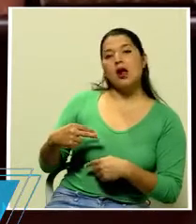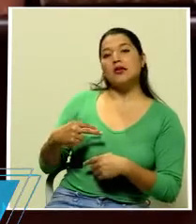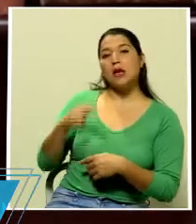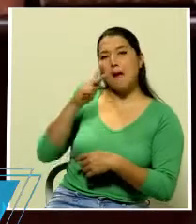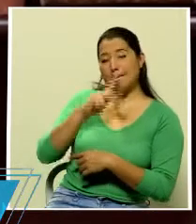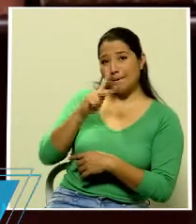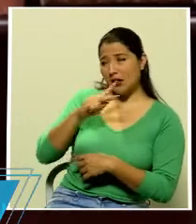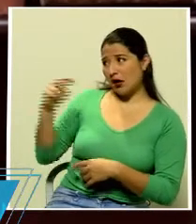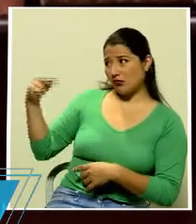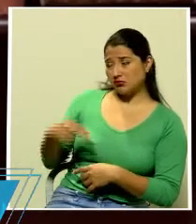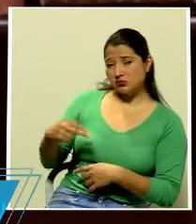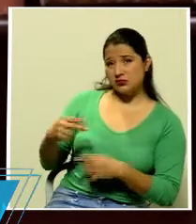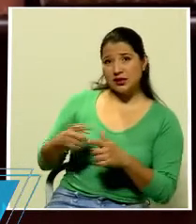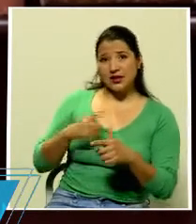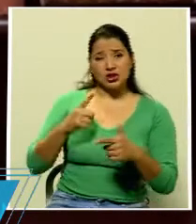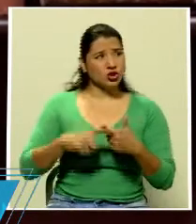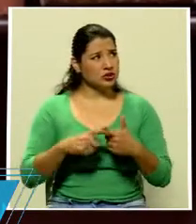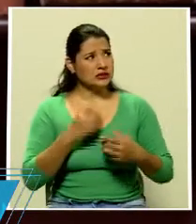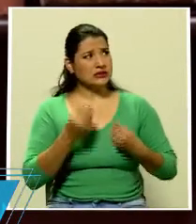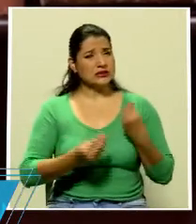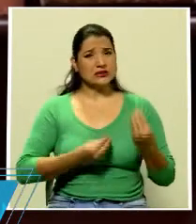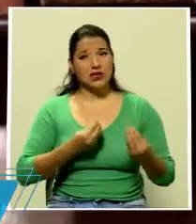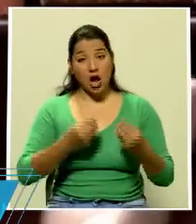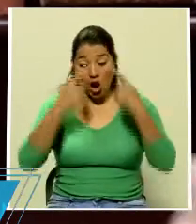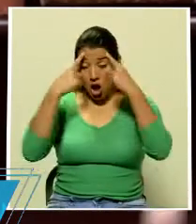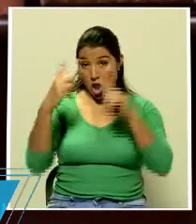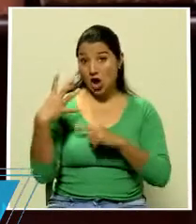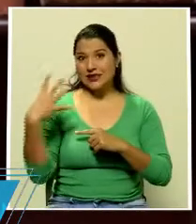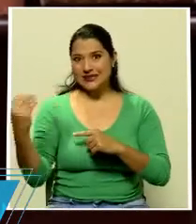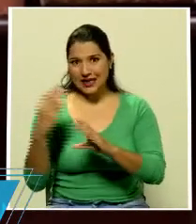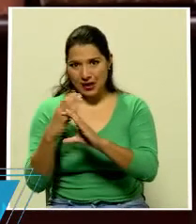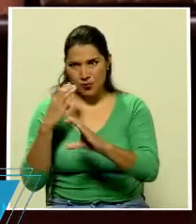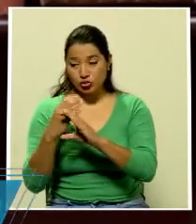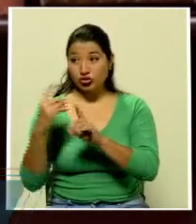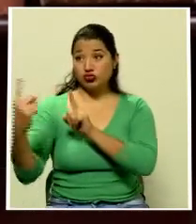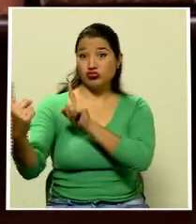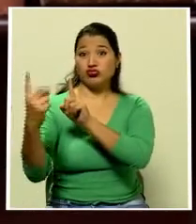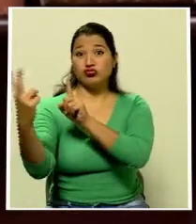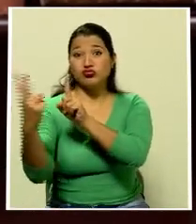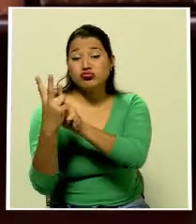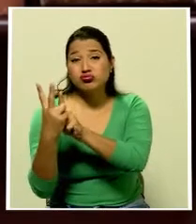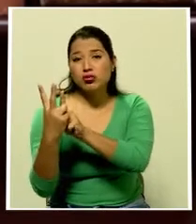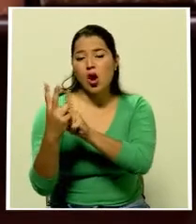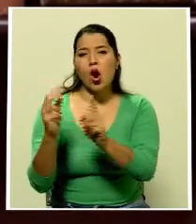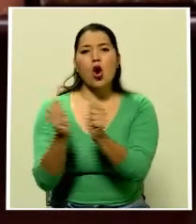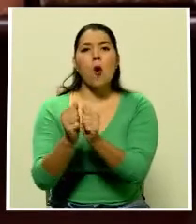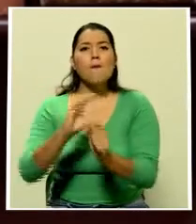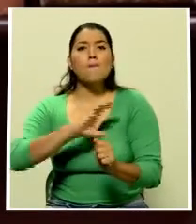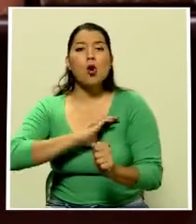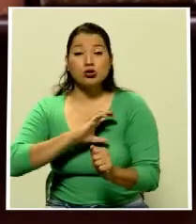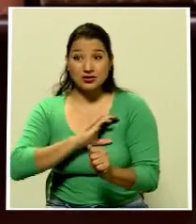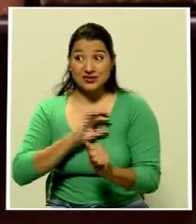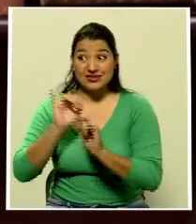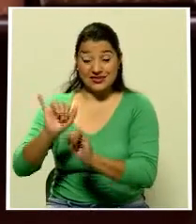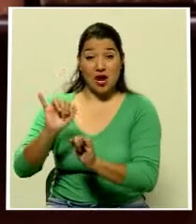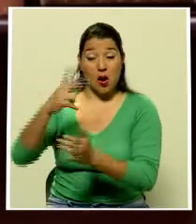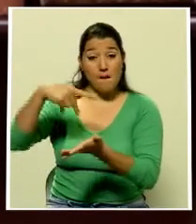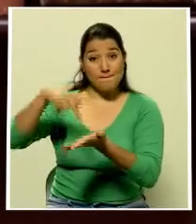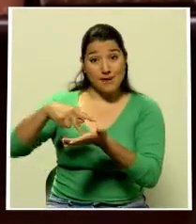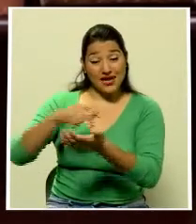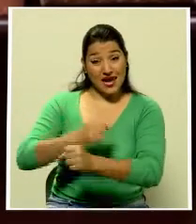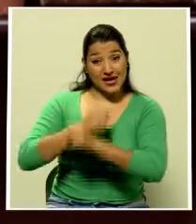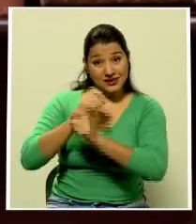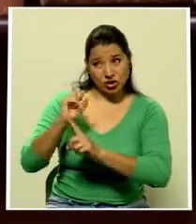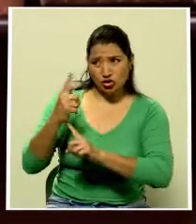ella logra salir de la unidad y encuentra unos policías que estaban en el Parque de las Garantías Sociales y pide el